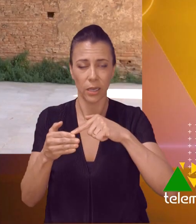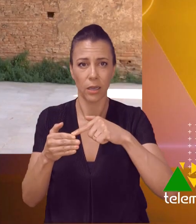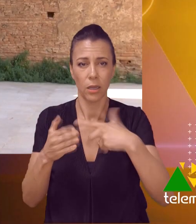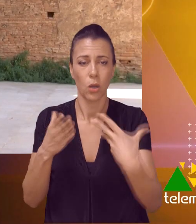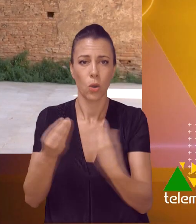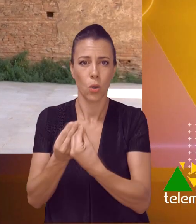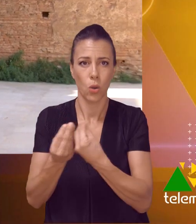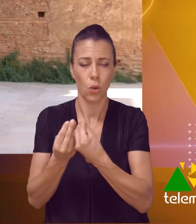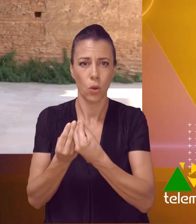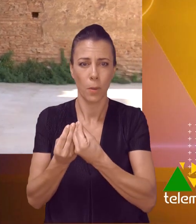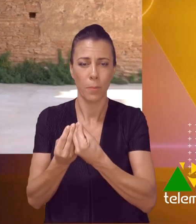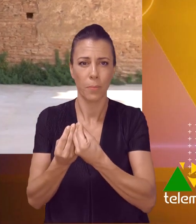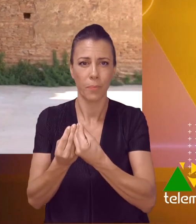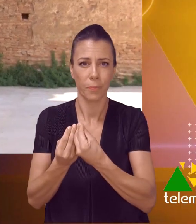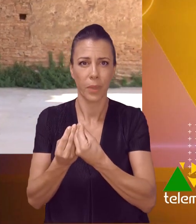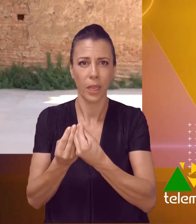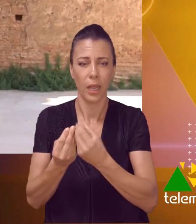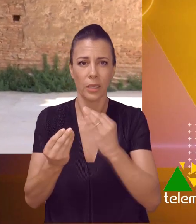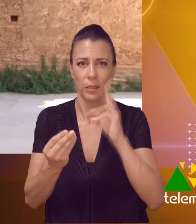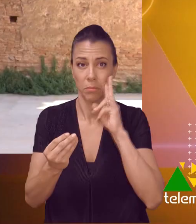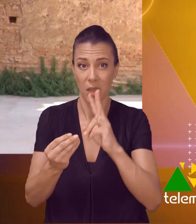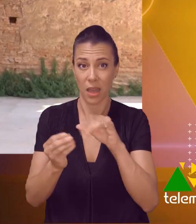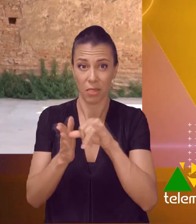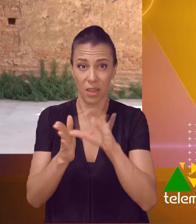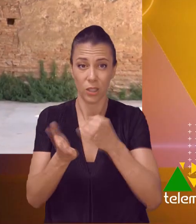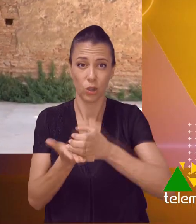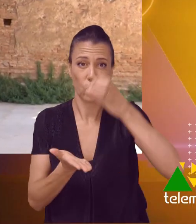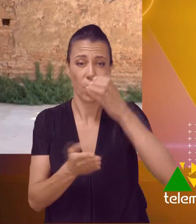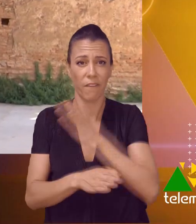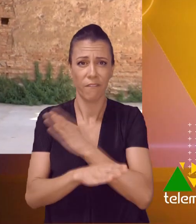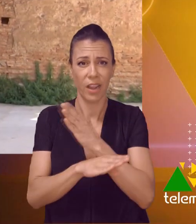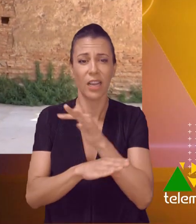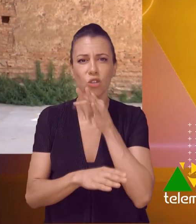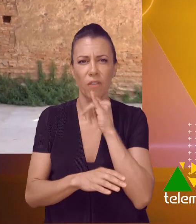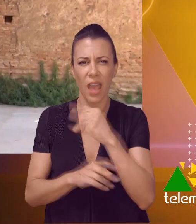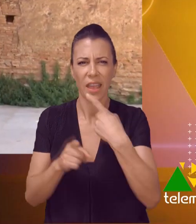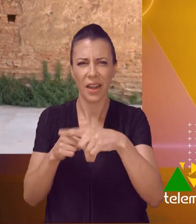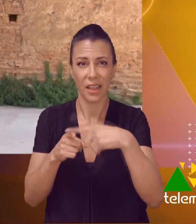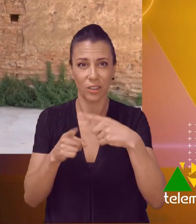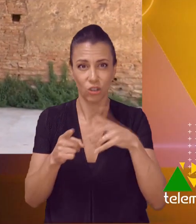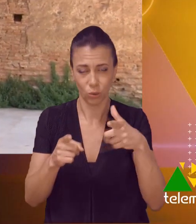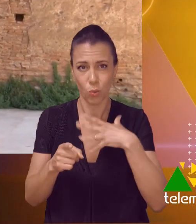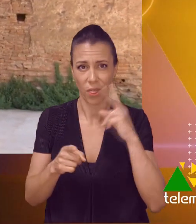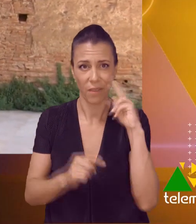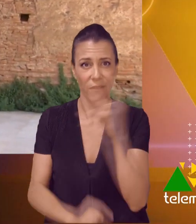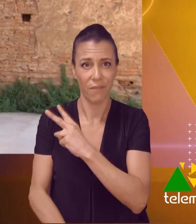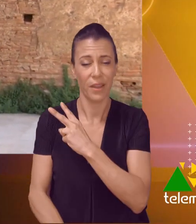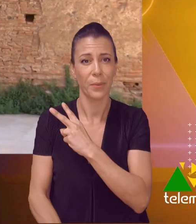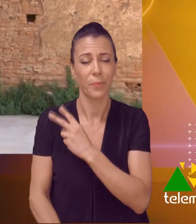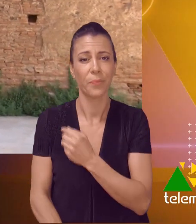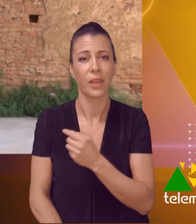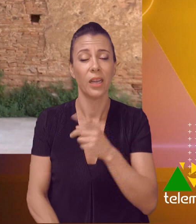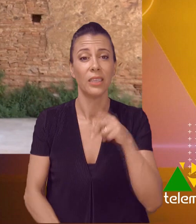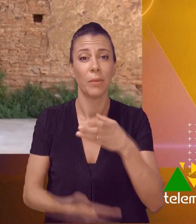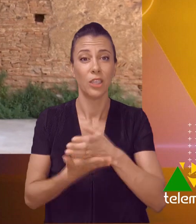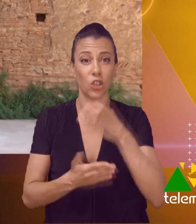pues, prácticamente empieza perpendicular a la Torre de la Vela, que todavía tiene los restos de las troneras, se ven los restos de las troneras, la